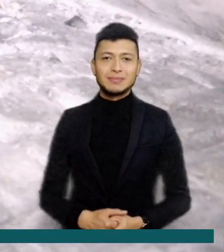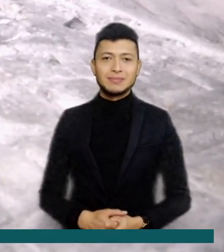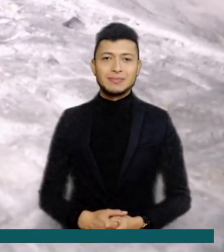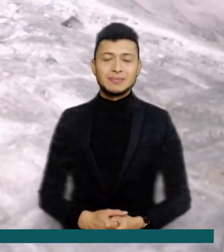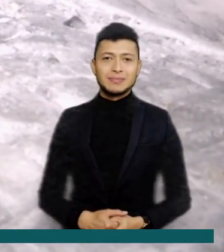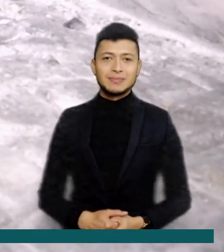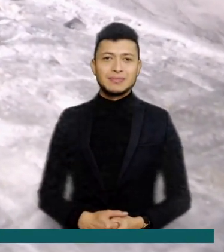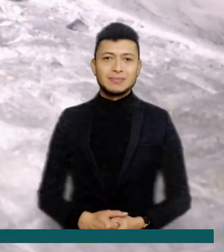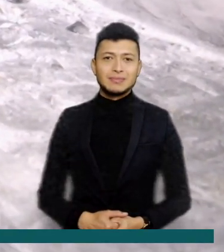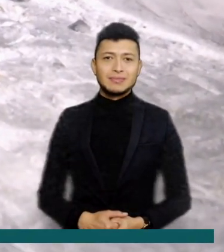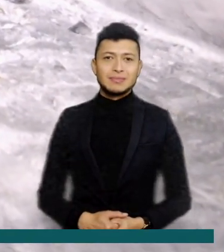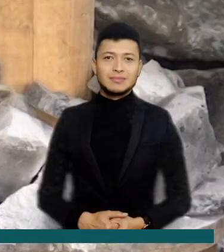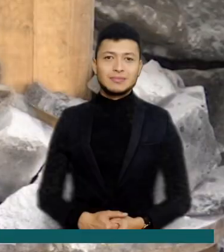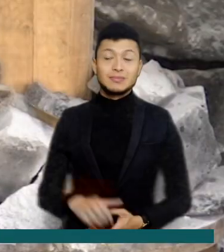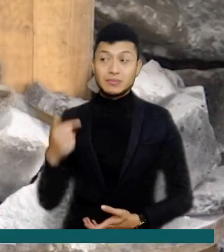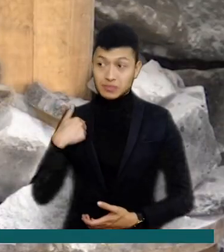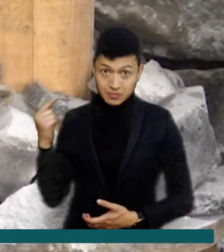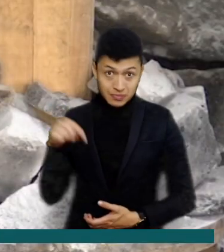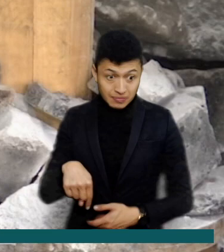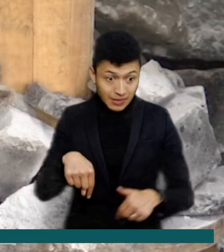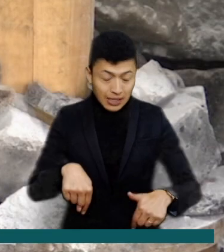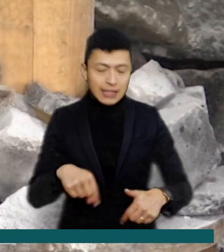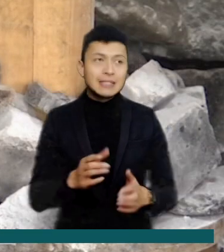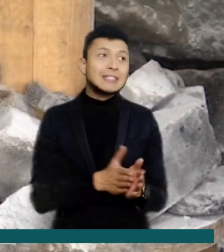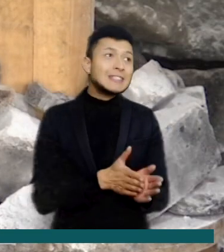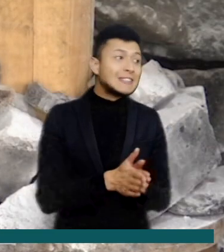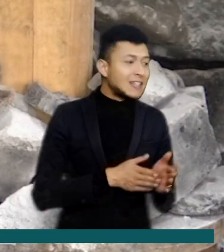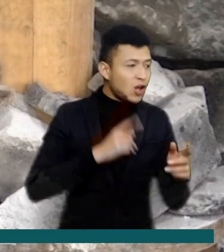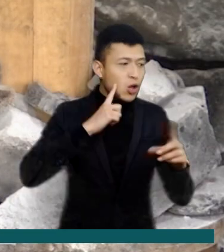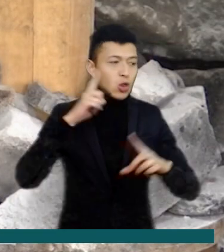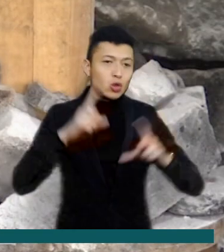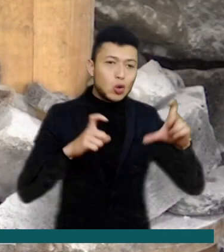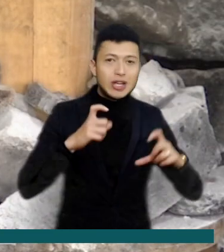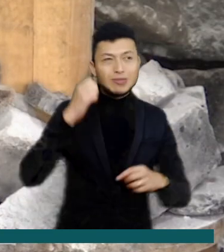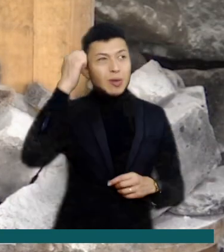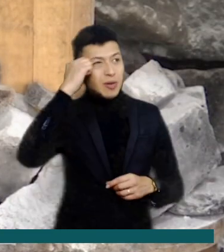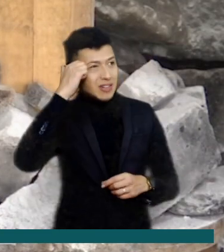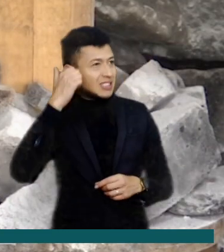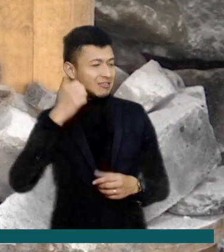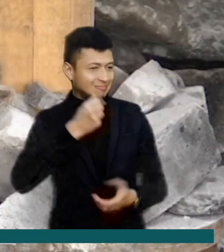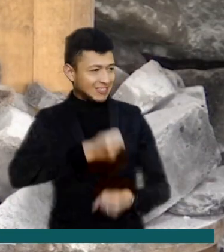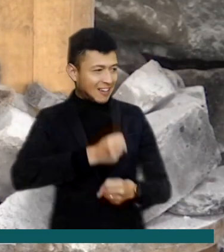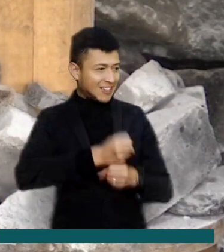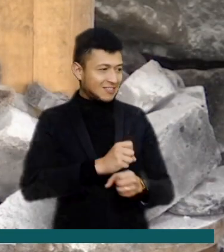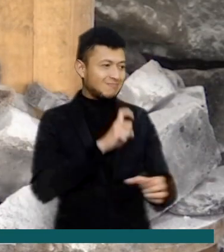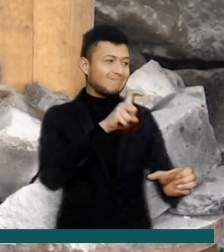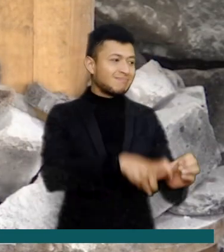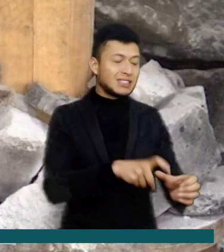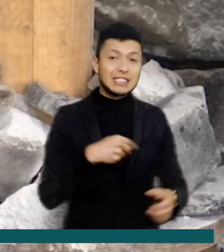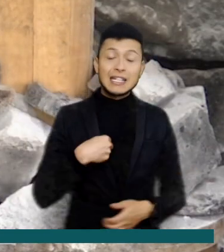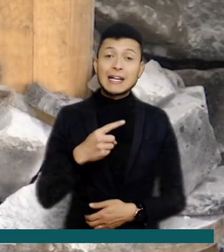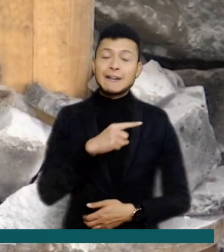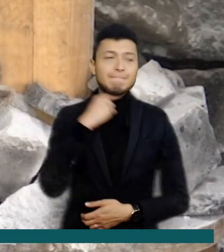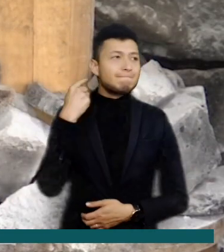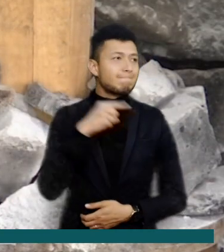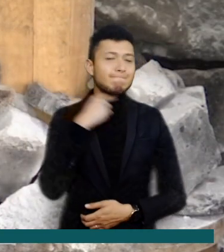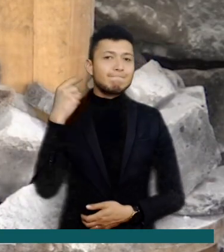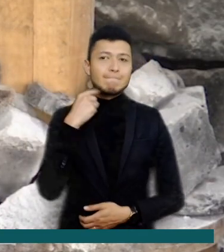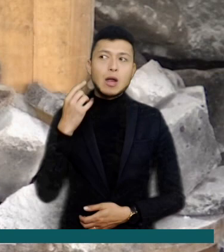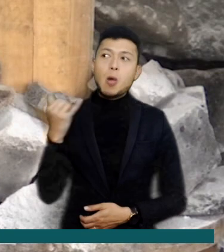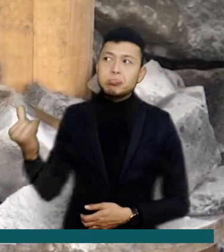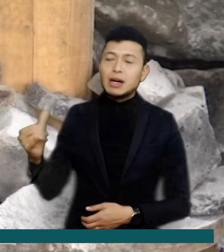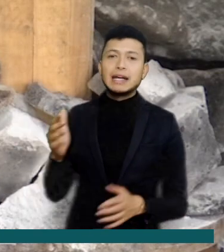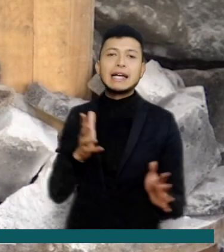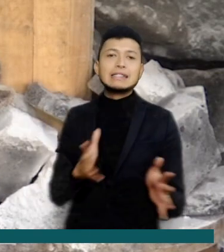Yo llegué aquí pues y esperanzaban que iba a conseguir trabajo en la parte turística o en la parte profesor y no lo logré. Pero